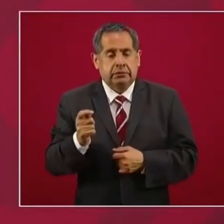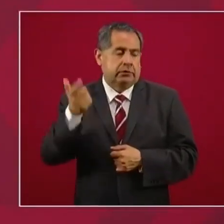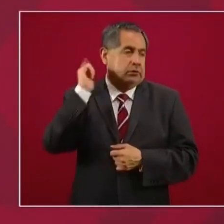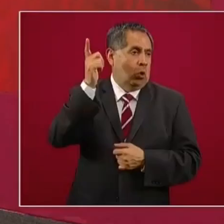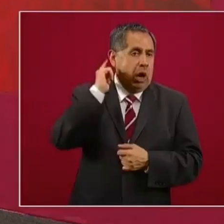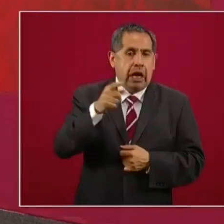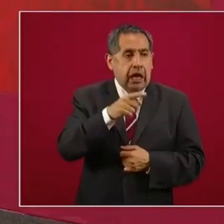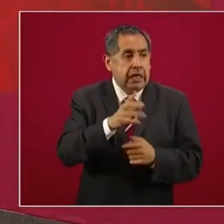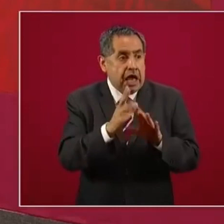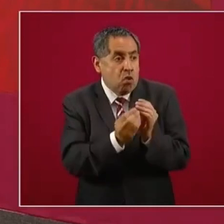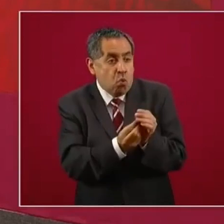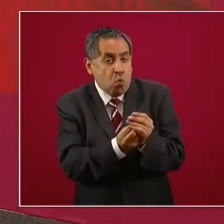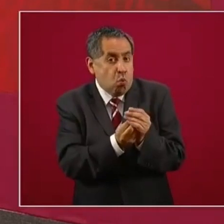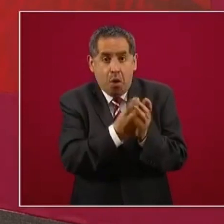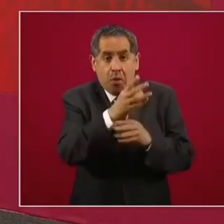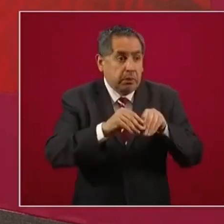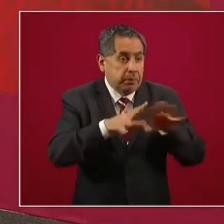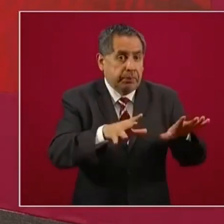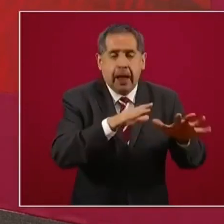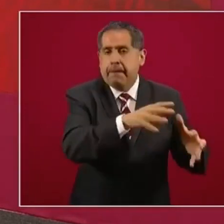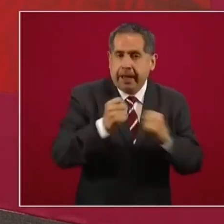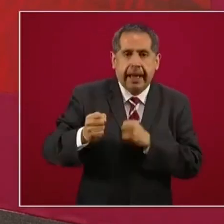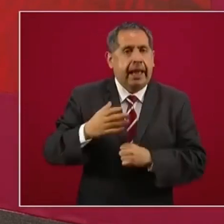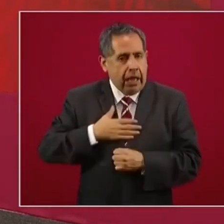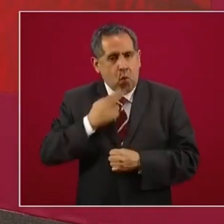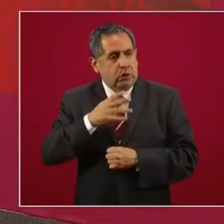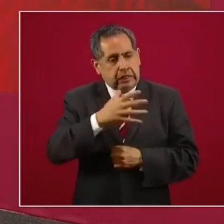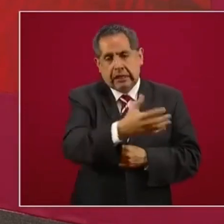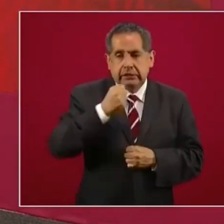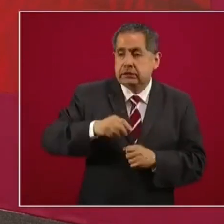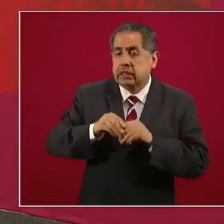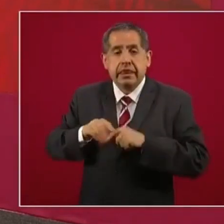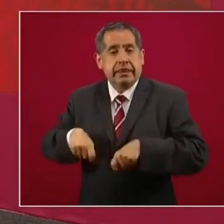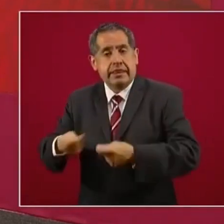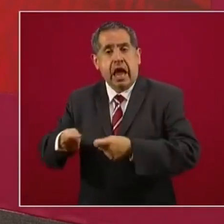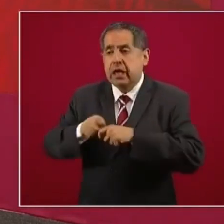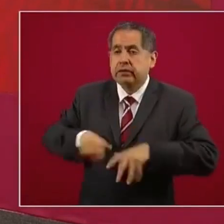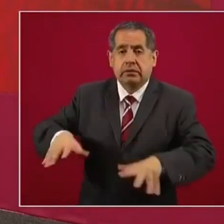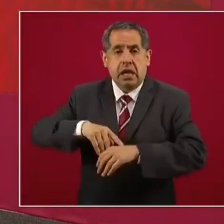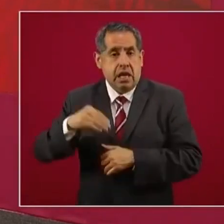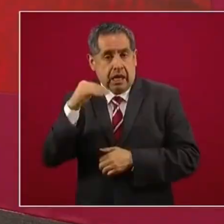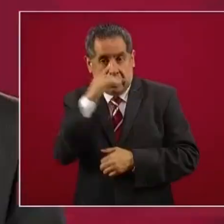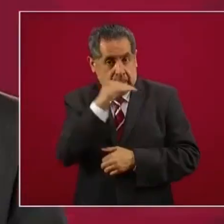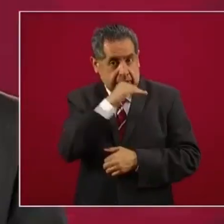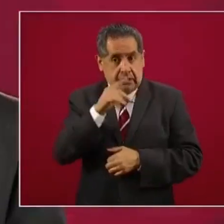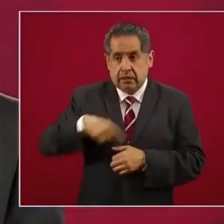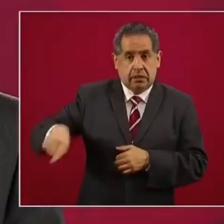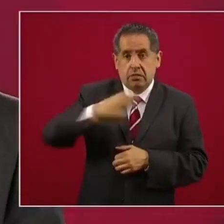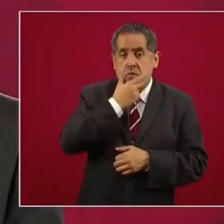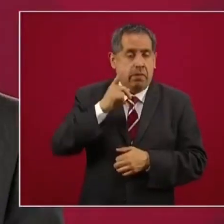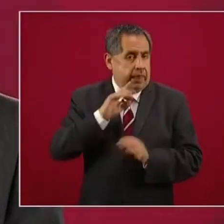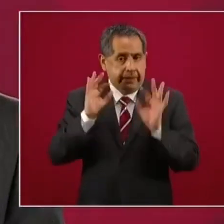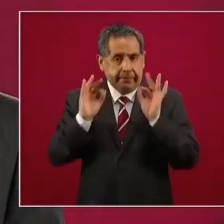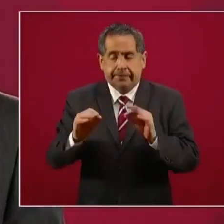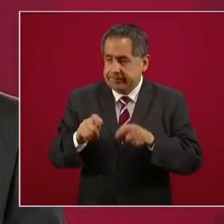acceso temprano a las vacunas, acceso universal, acceso gratuito para las ciudadanas y los ciudadanos en las